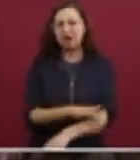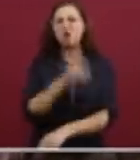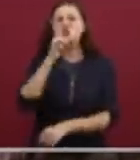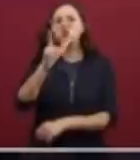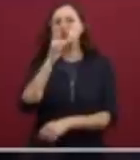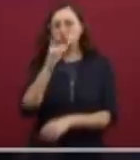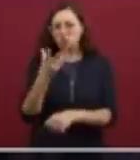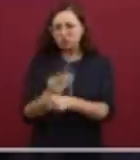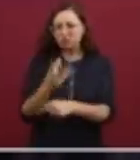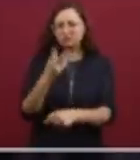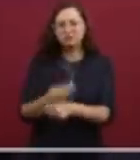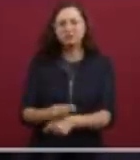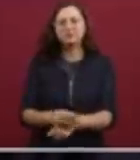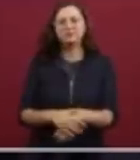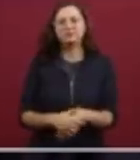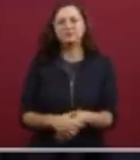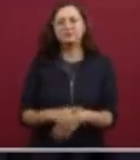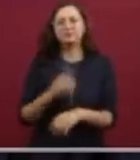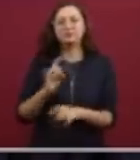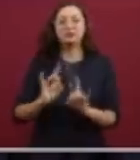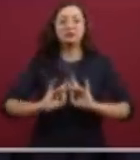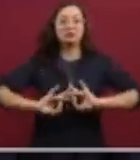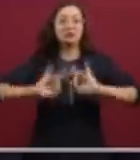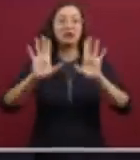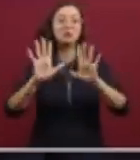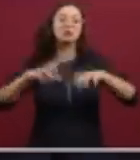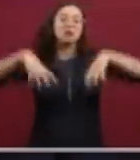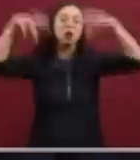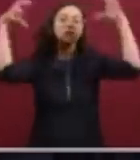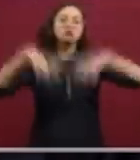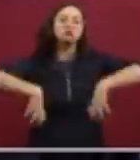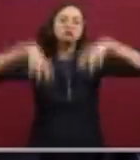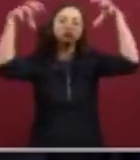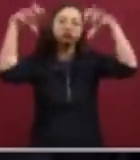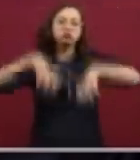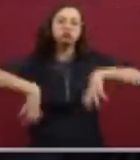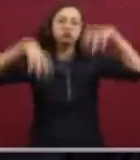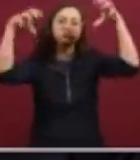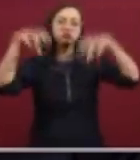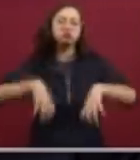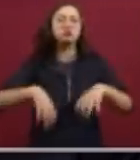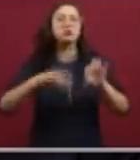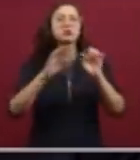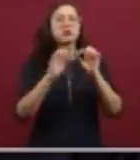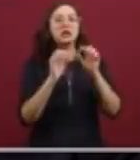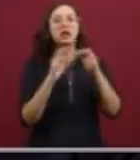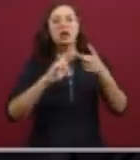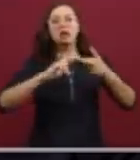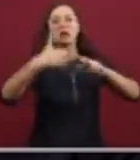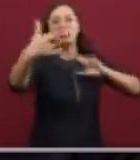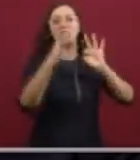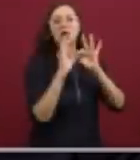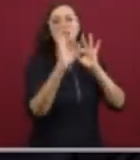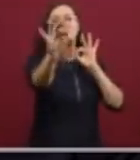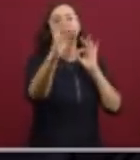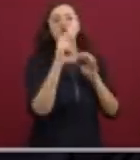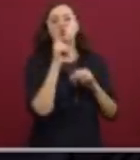yo, hay una tormenta, se cae una línea